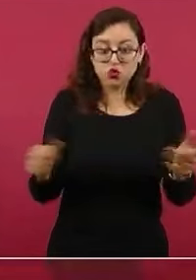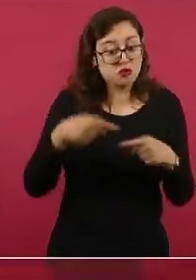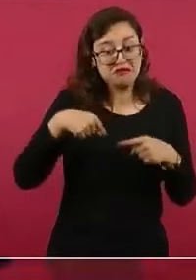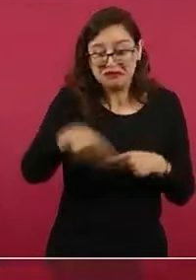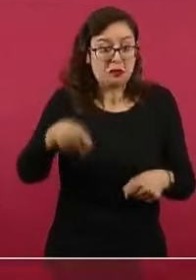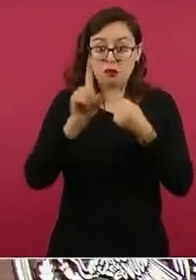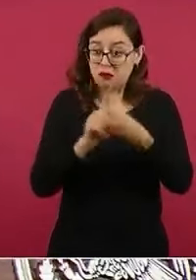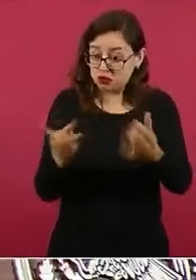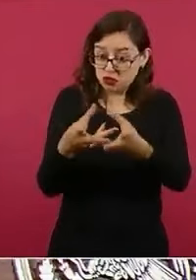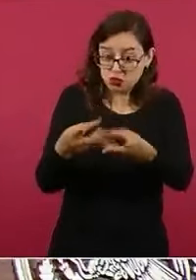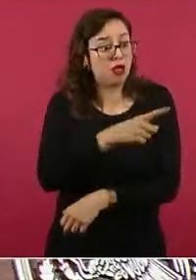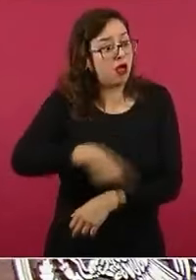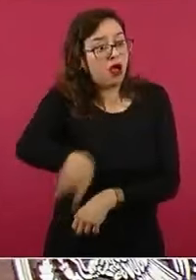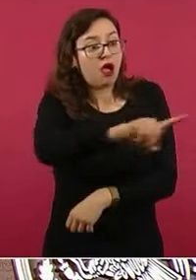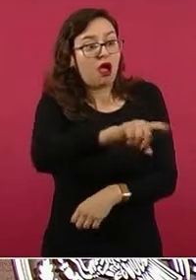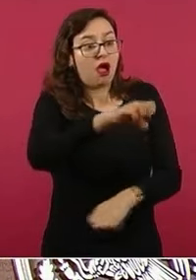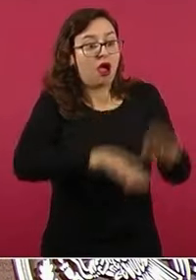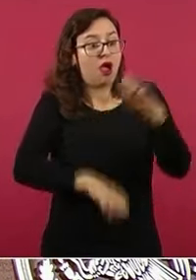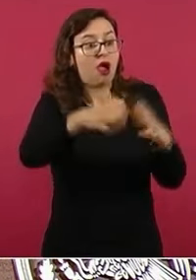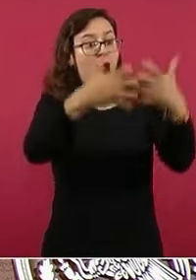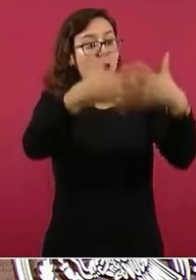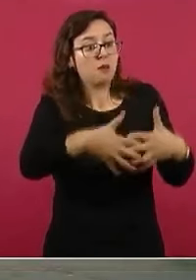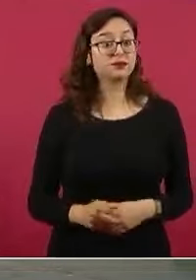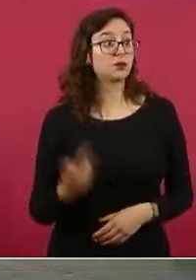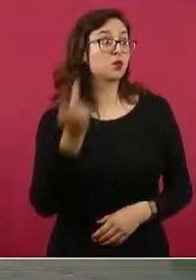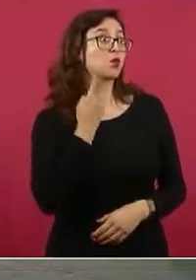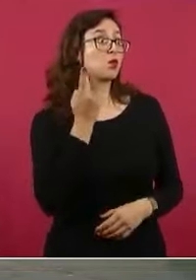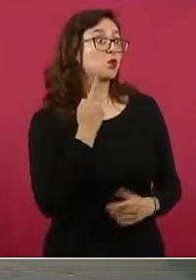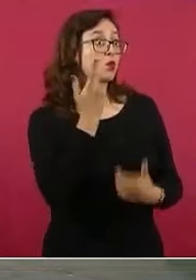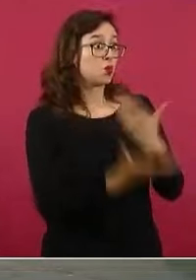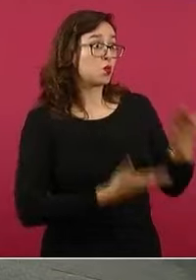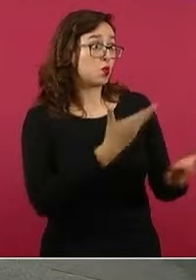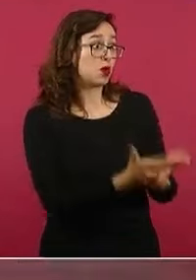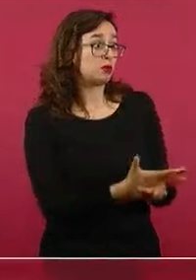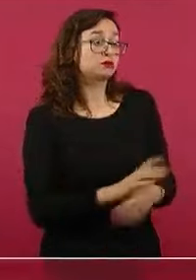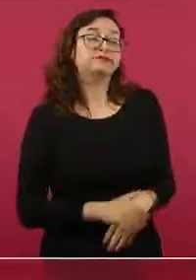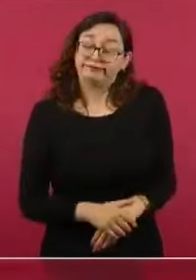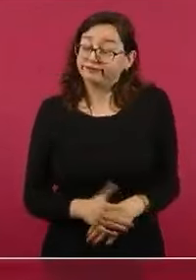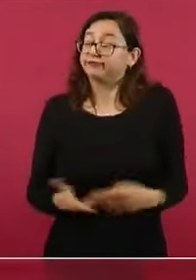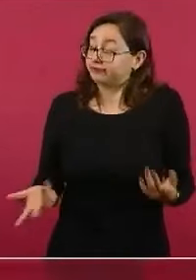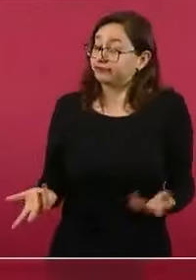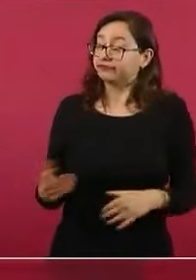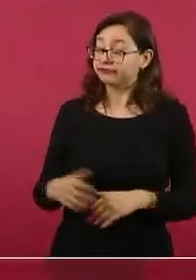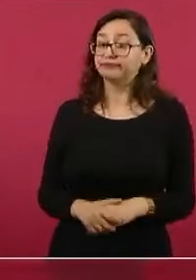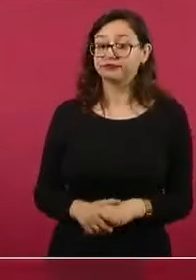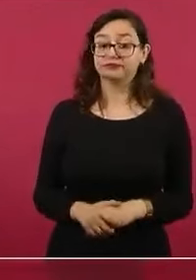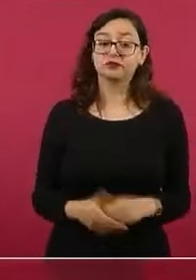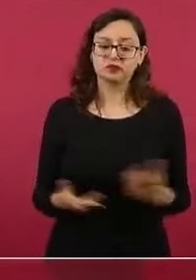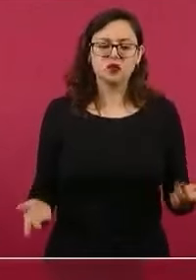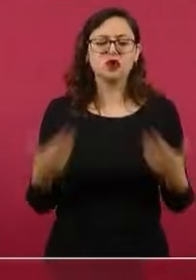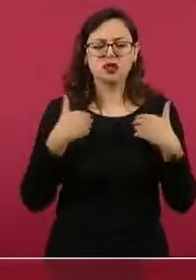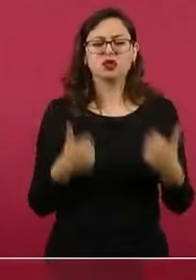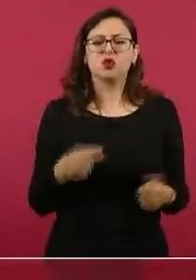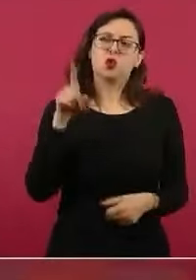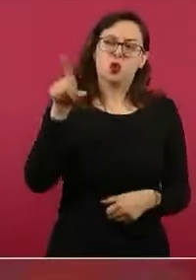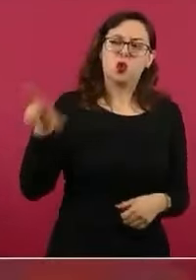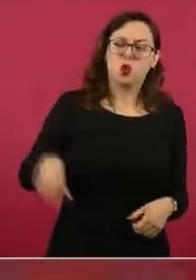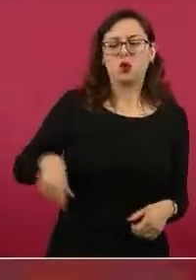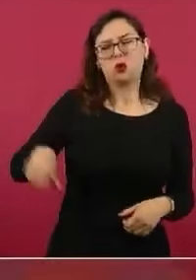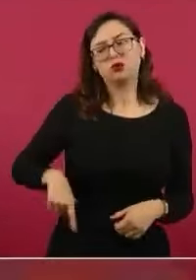semana. En esta semana. Es voluntad política, nada más. Sí, y el gobierno está haciendo lo que puede, pero